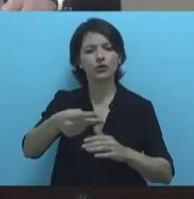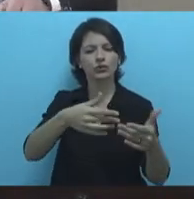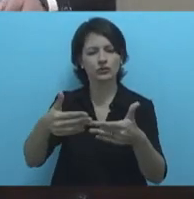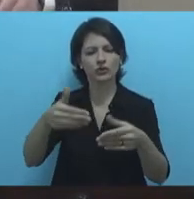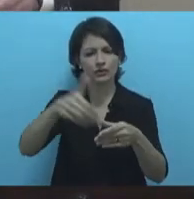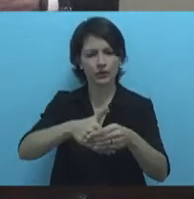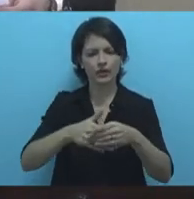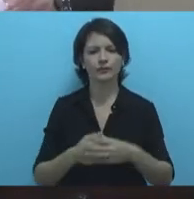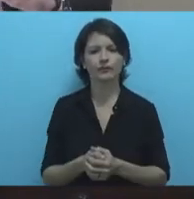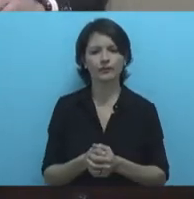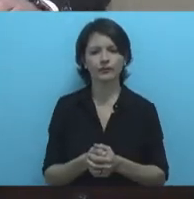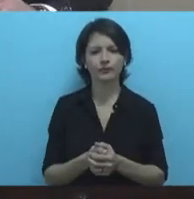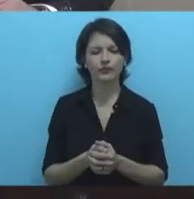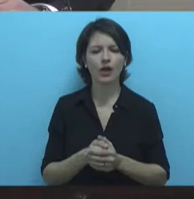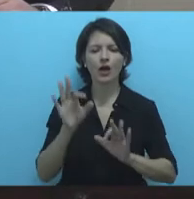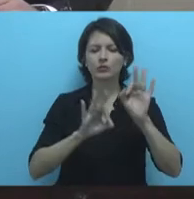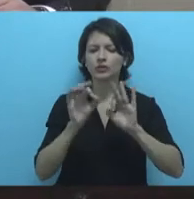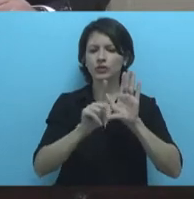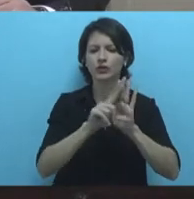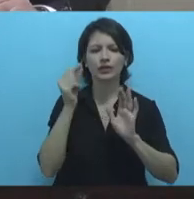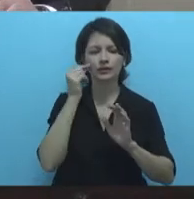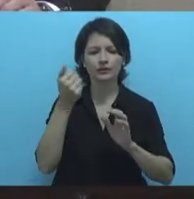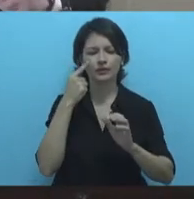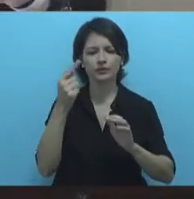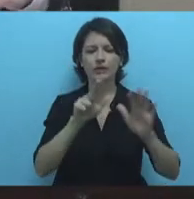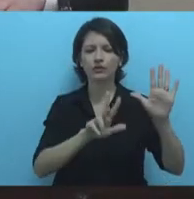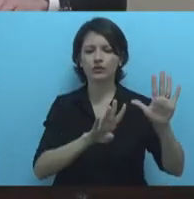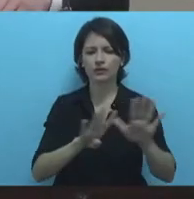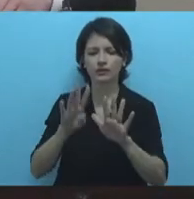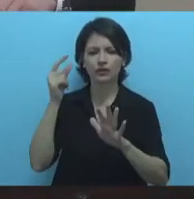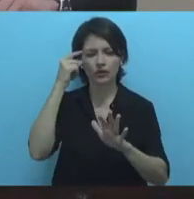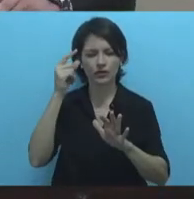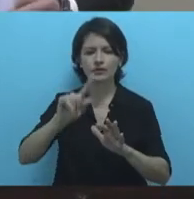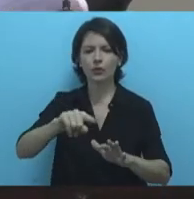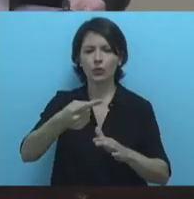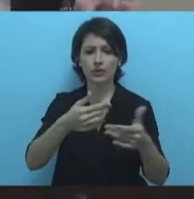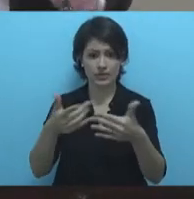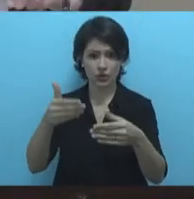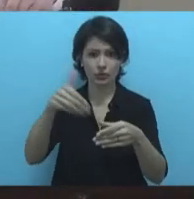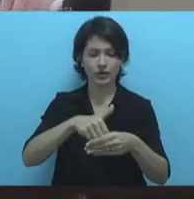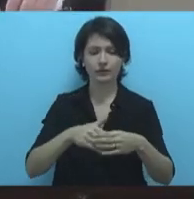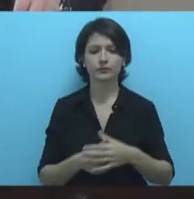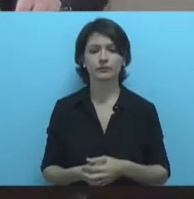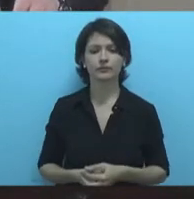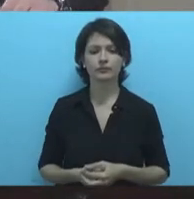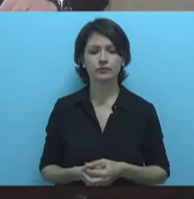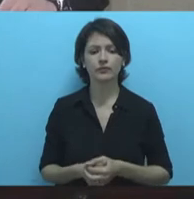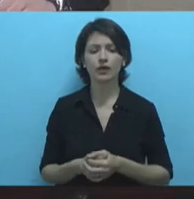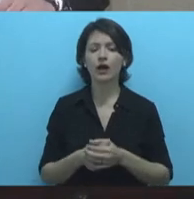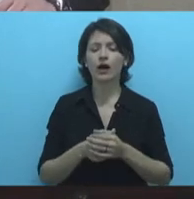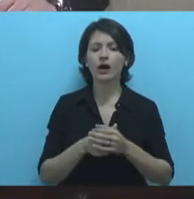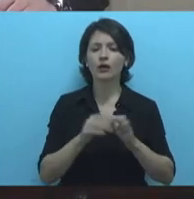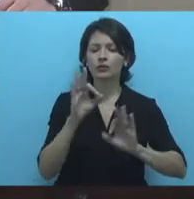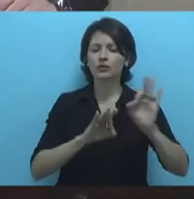el número tres proyecto de ley 36 1910 preferencia para una sesión número 5